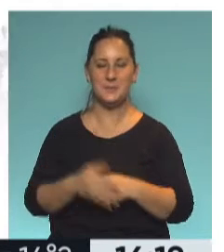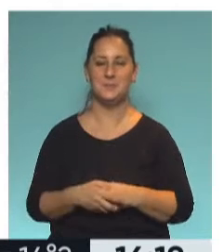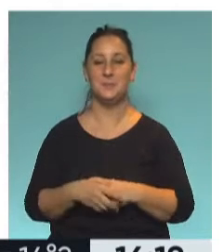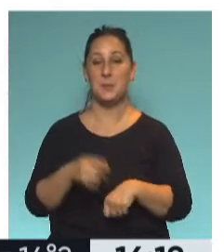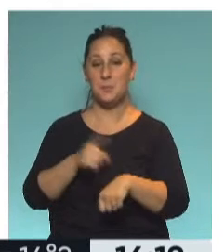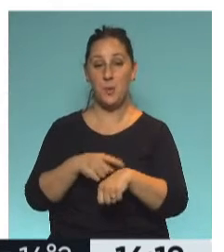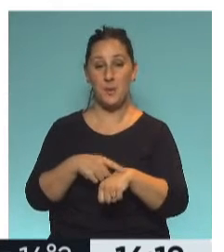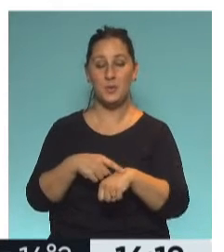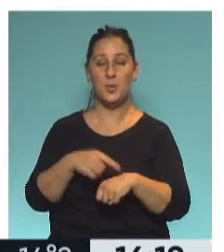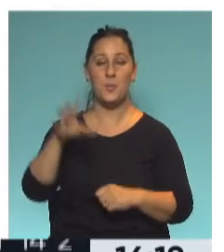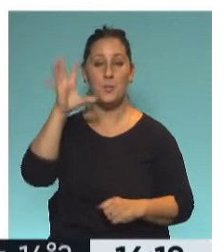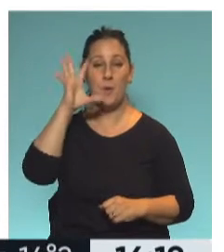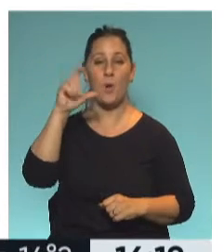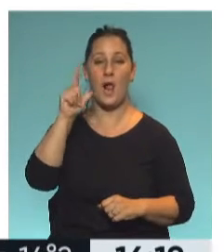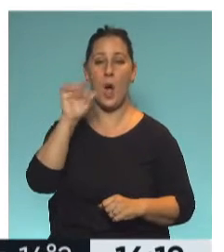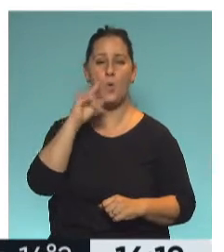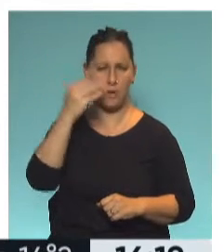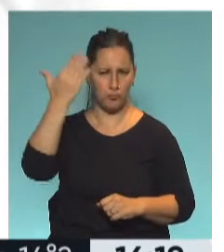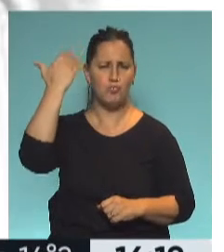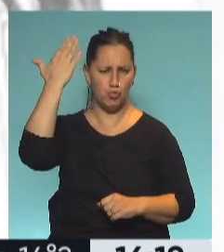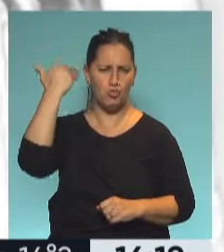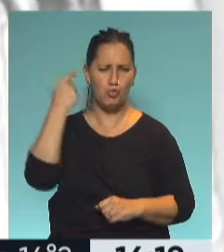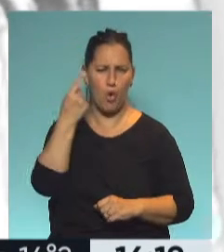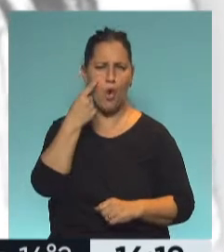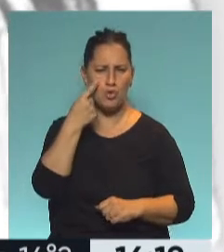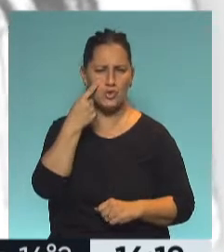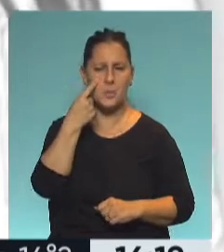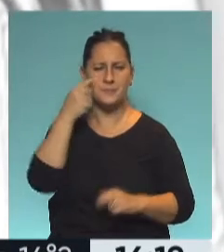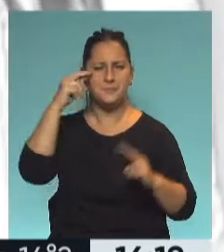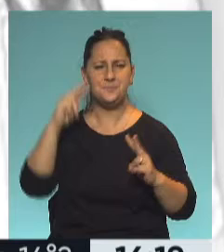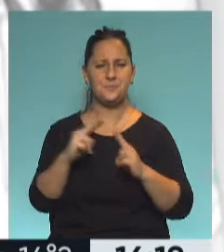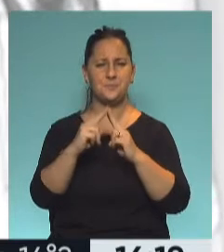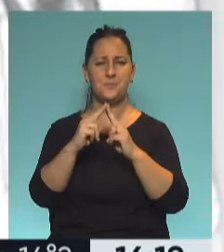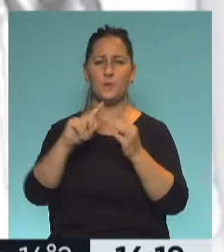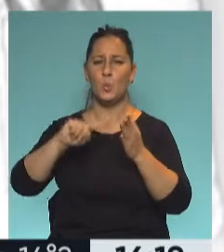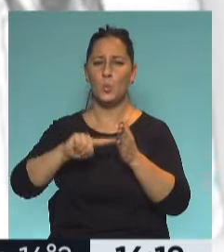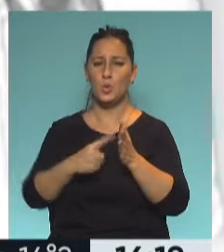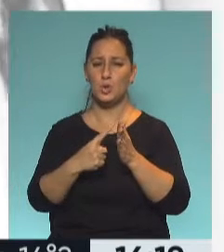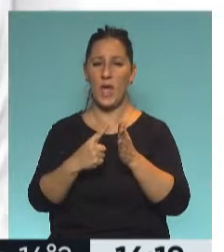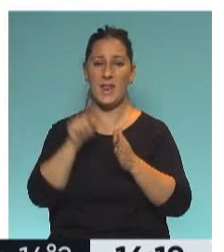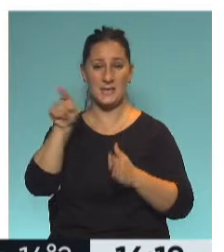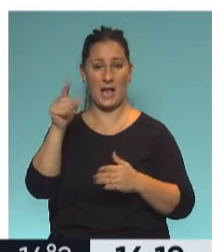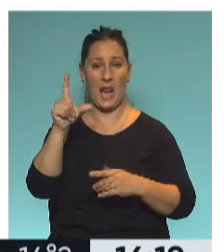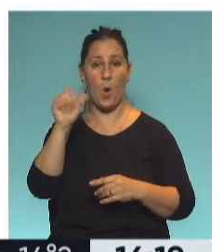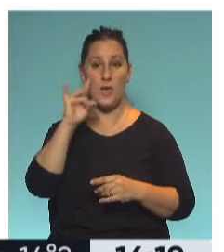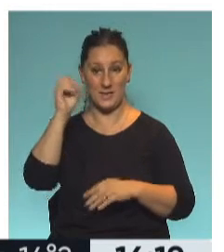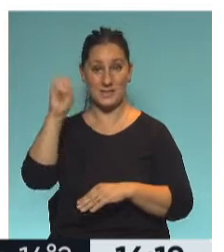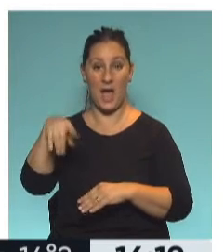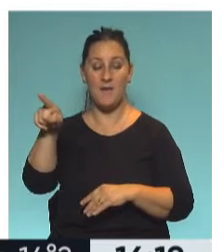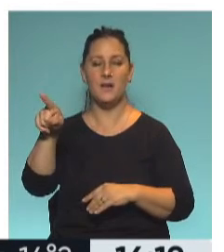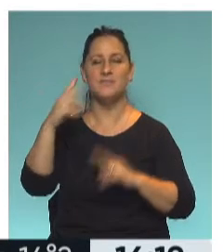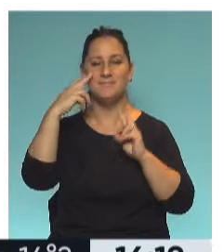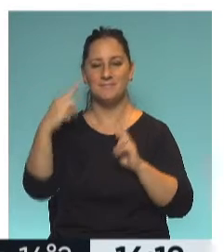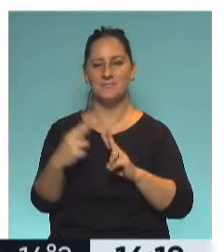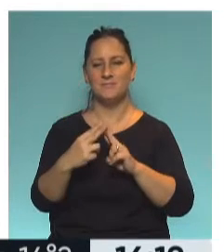con Claudia nos conocemos hace mucho. Una vez nos encontramos en Buenos Aires cuando ella estaba por allá, y bueno, desde